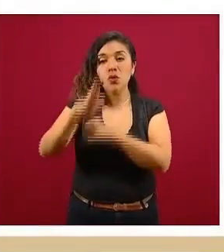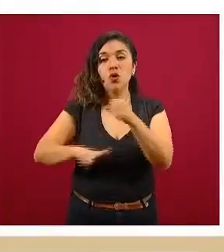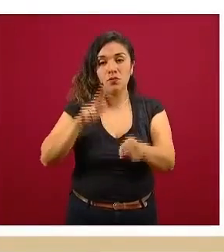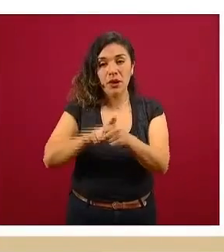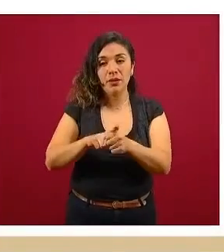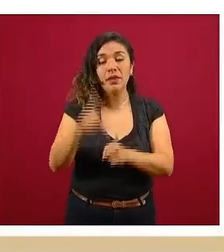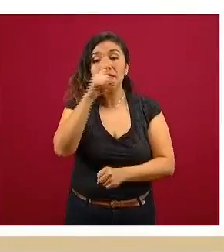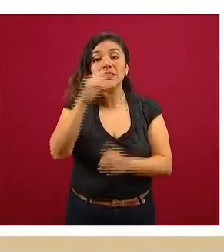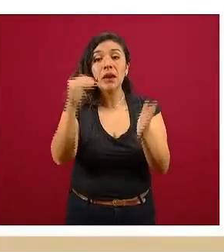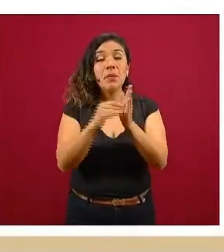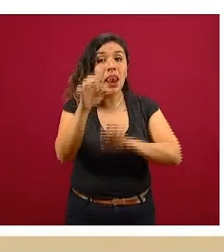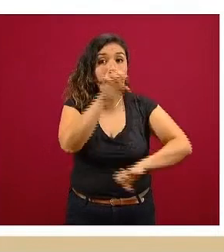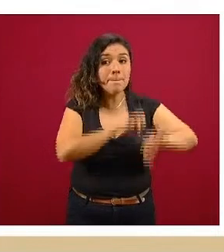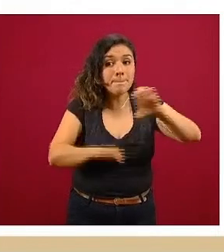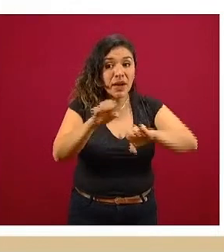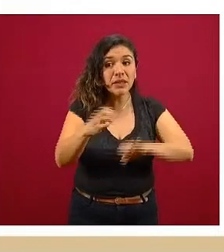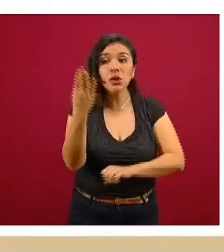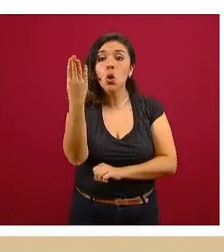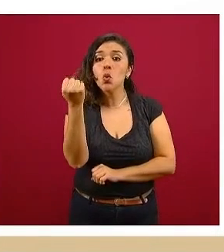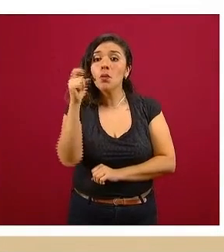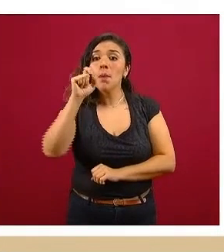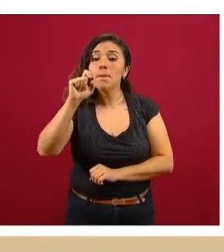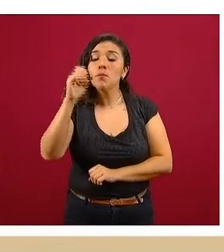normalidad, 100,000 empresas,